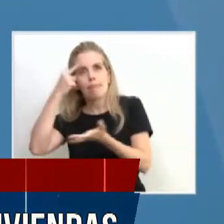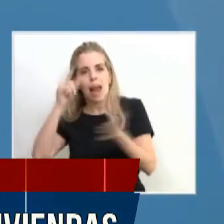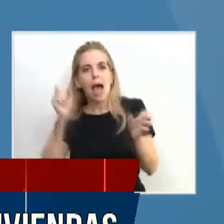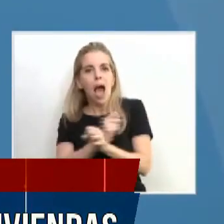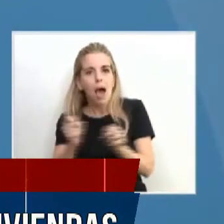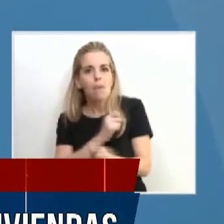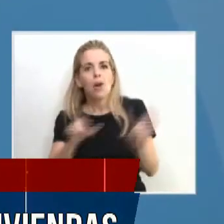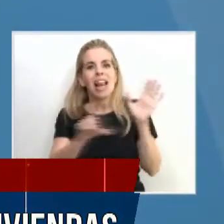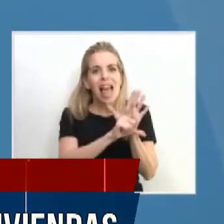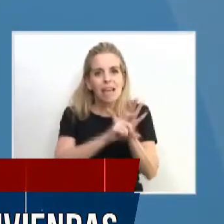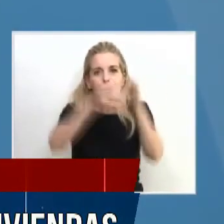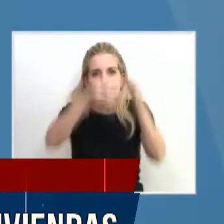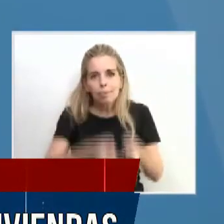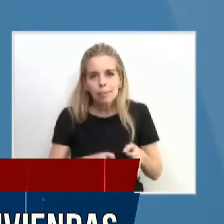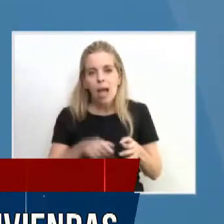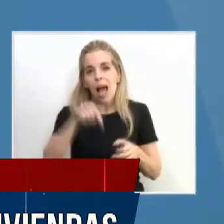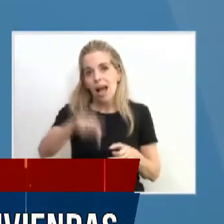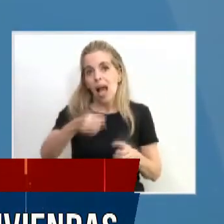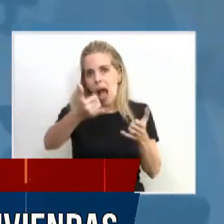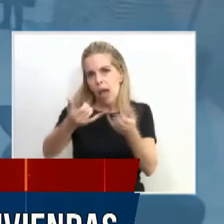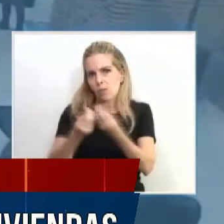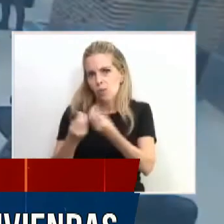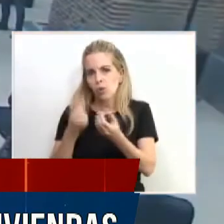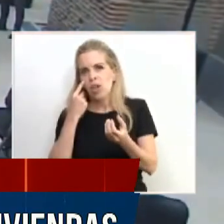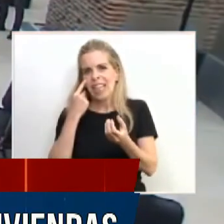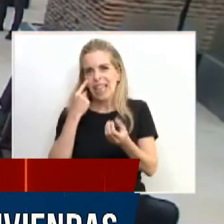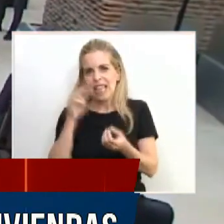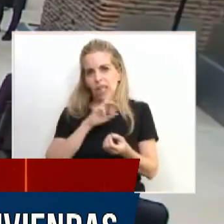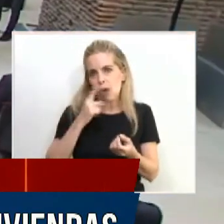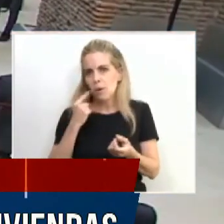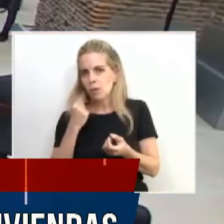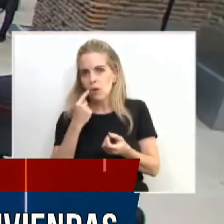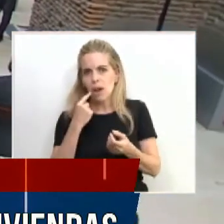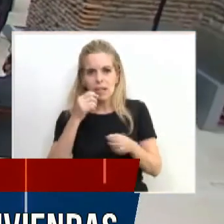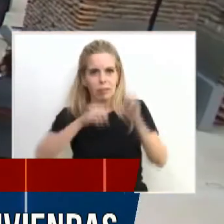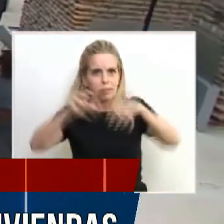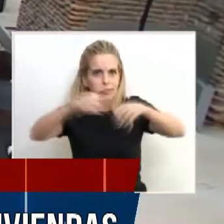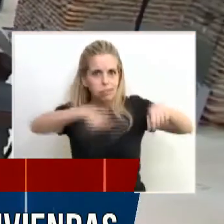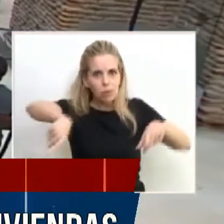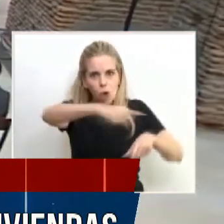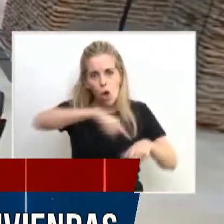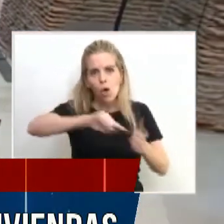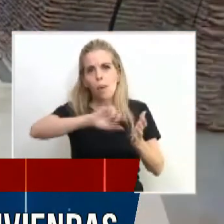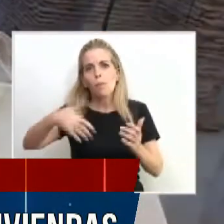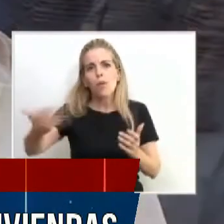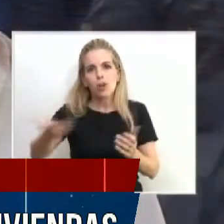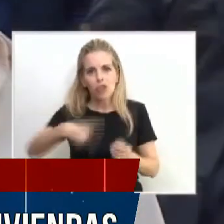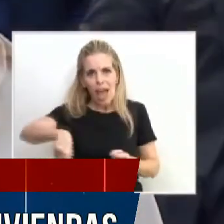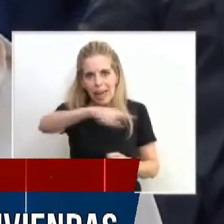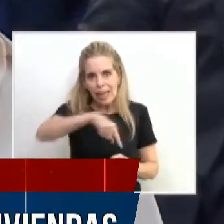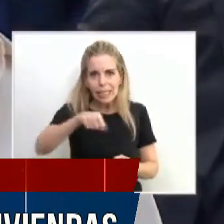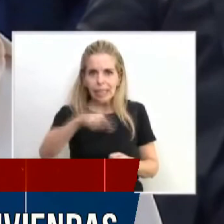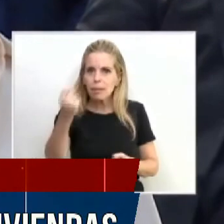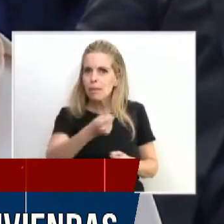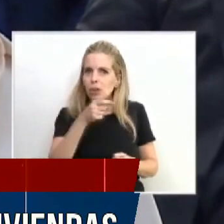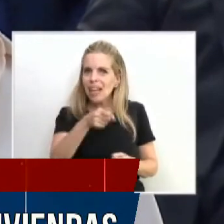veo muchos intendentes del Gran Buenos Aires, intendentas también, y creo que deben valorar mucho esta